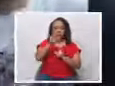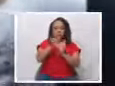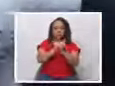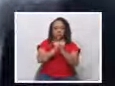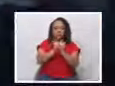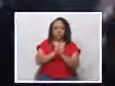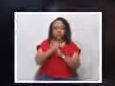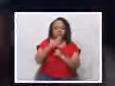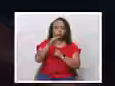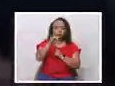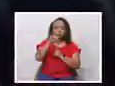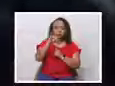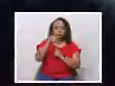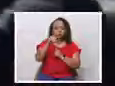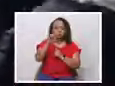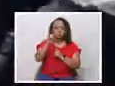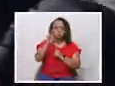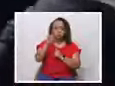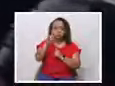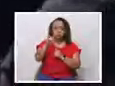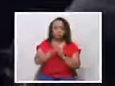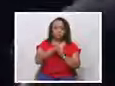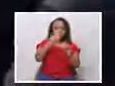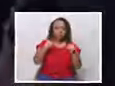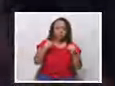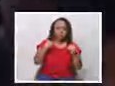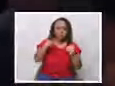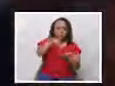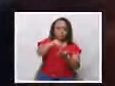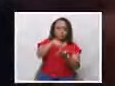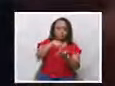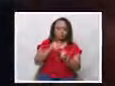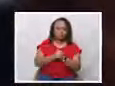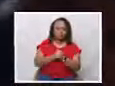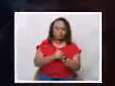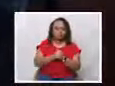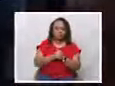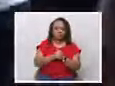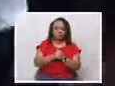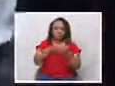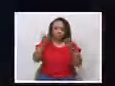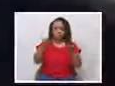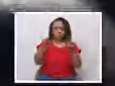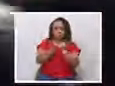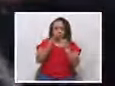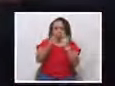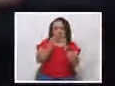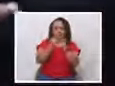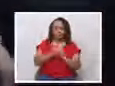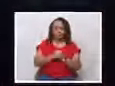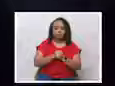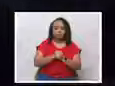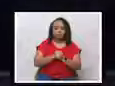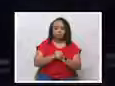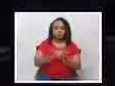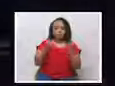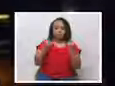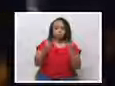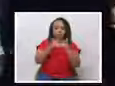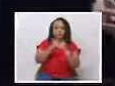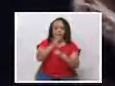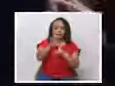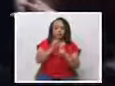Gracias a Diego Bando también por la colaboración. Muy alegre Sherman en este recibimiento con familiares y demás. Aquí está complicada la